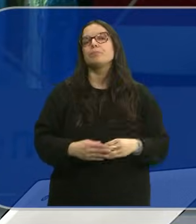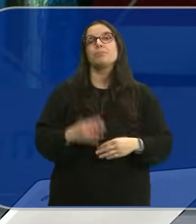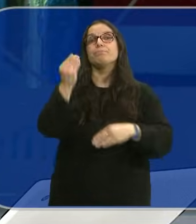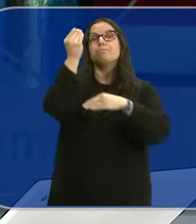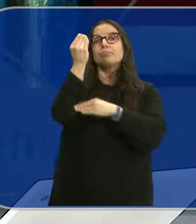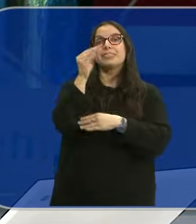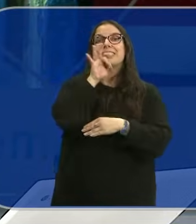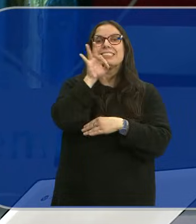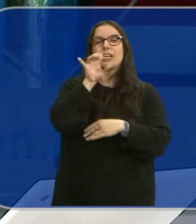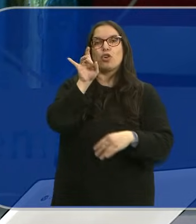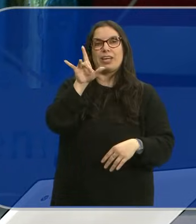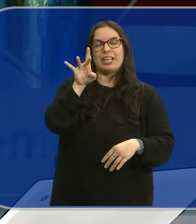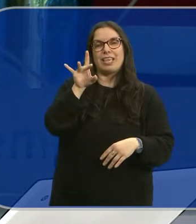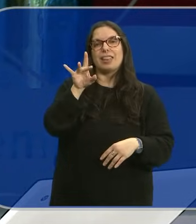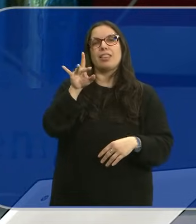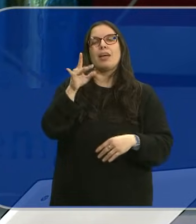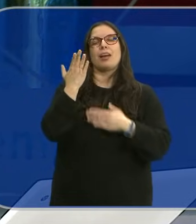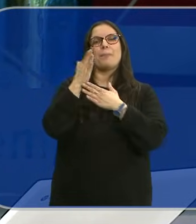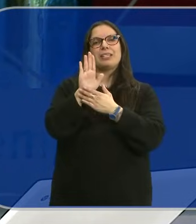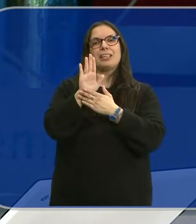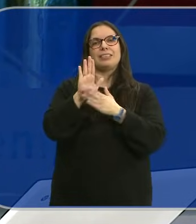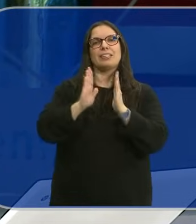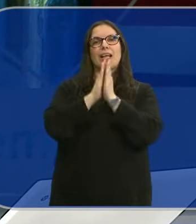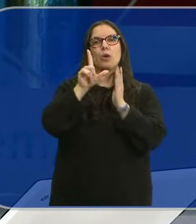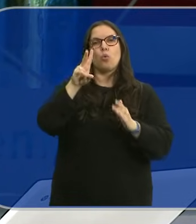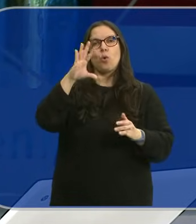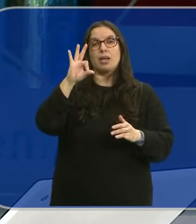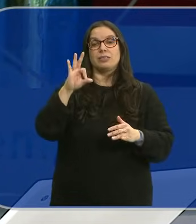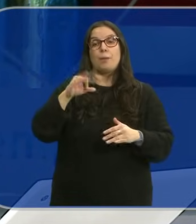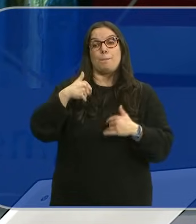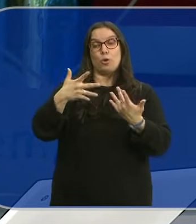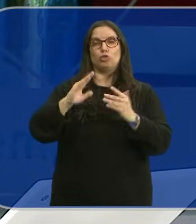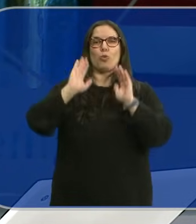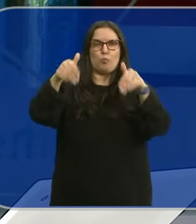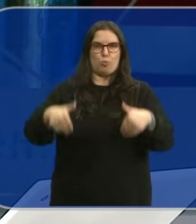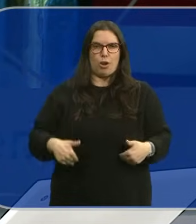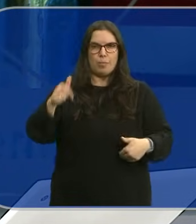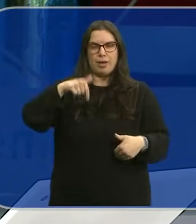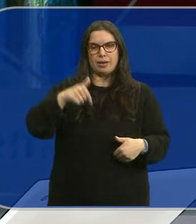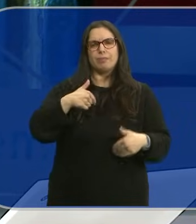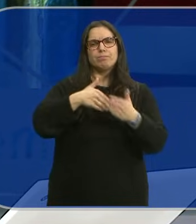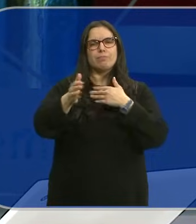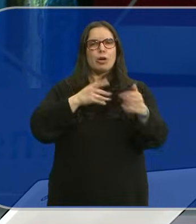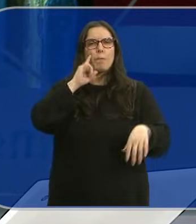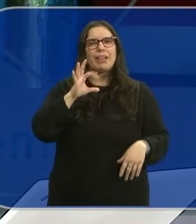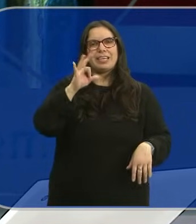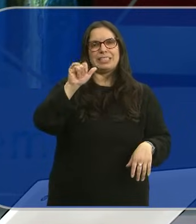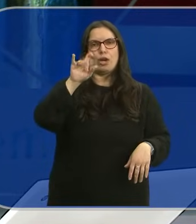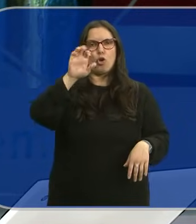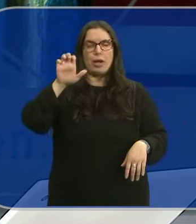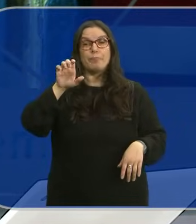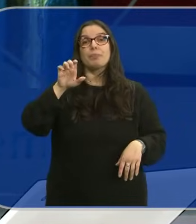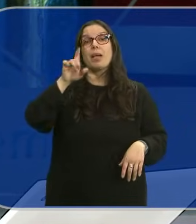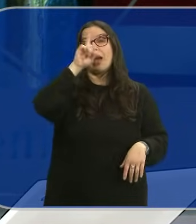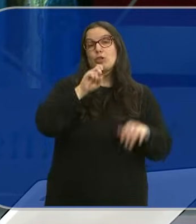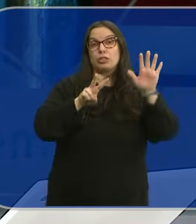del siglo XV del evangelista San Lucas volverá pronto a casa. La talla atribuida a Gil de Siloé fue robada en 1979